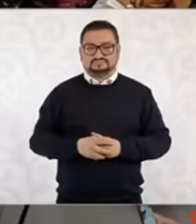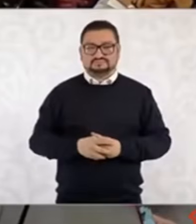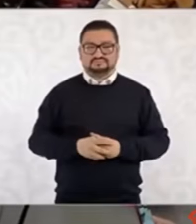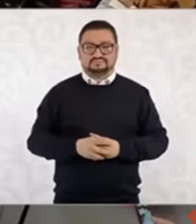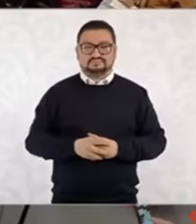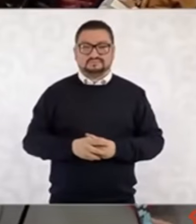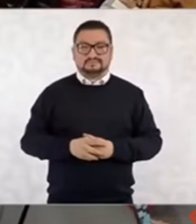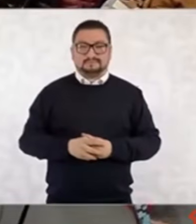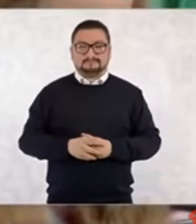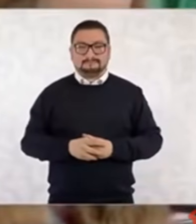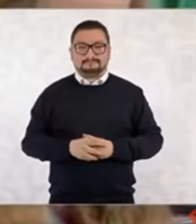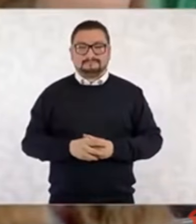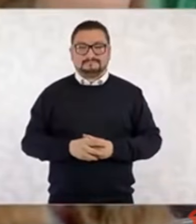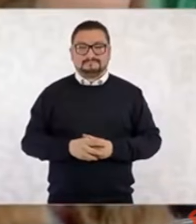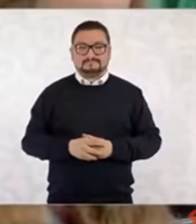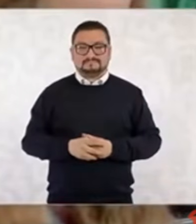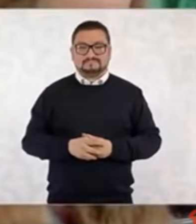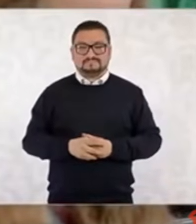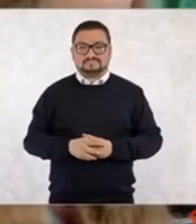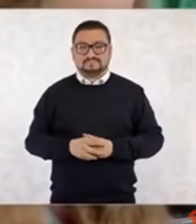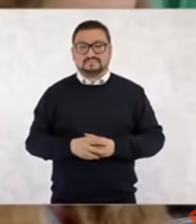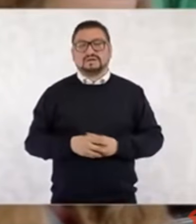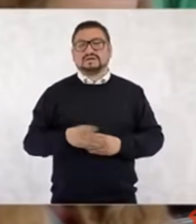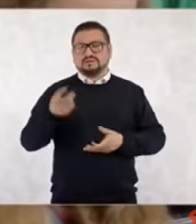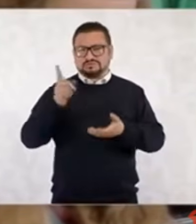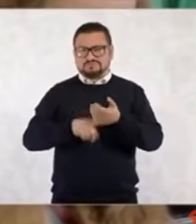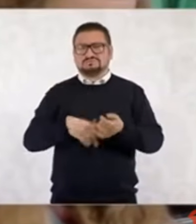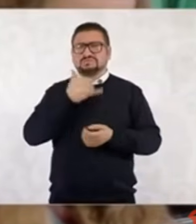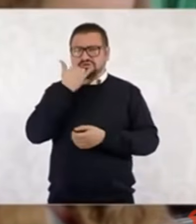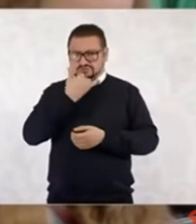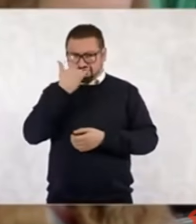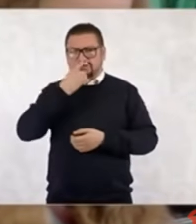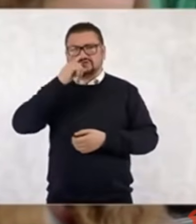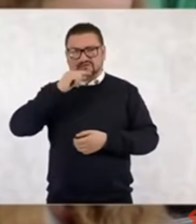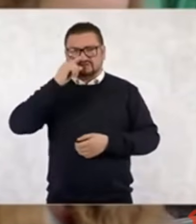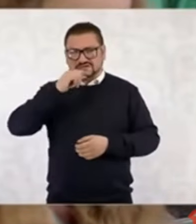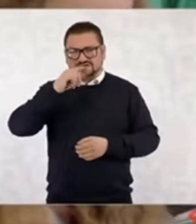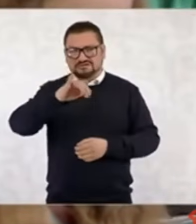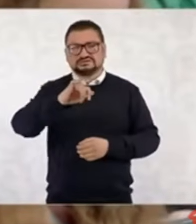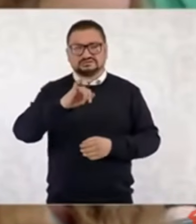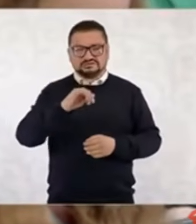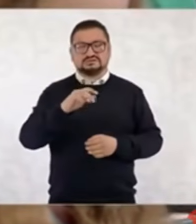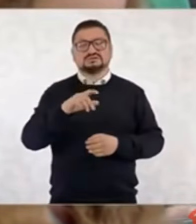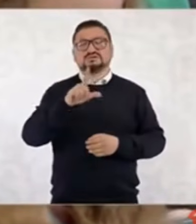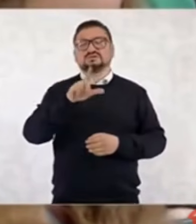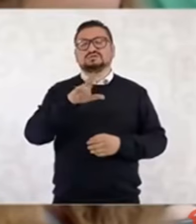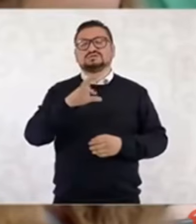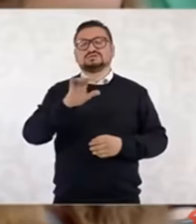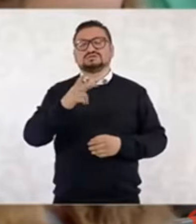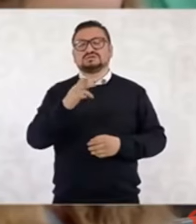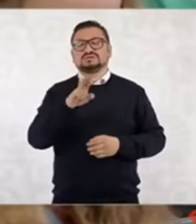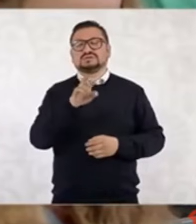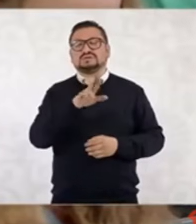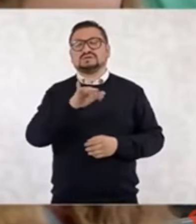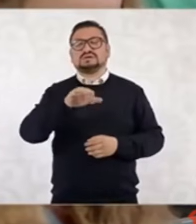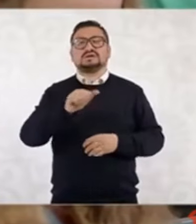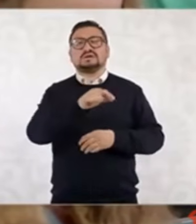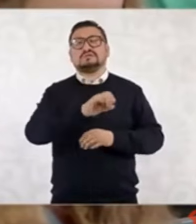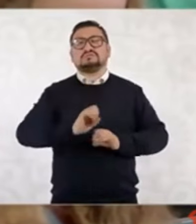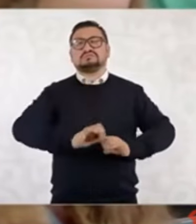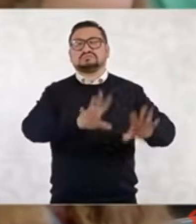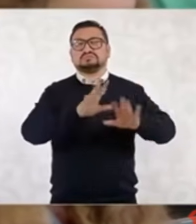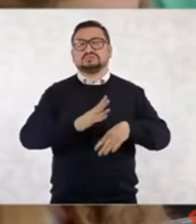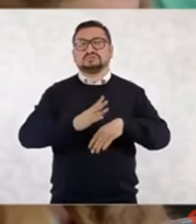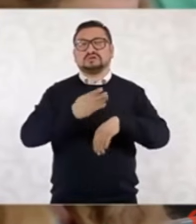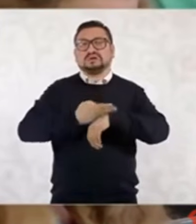y le repito, o sea, tuvo errores y tuvo muchas fallas, y finalmente Luis Echeverría, pues todos sabemos que no pisó